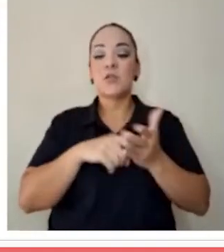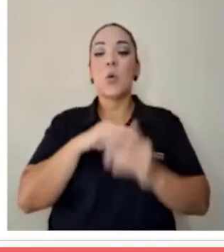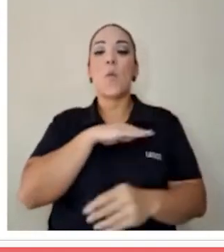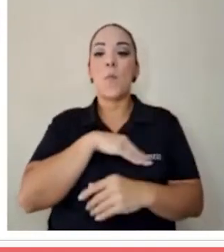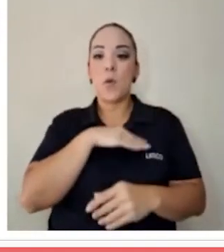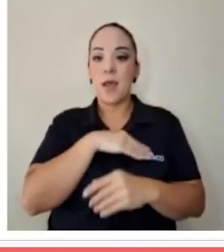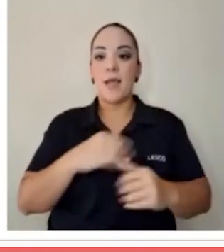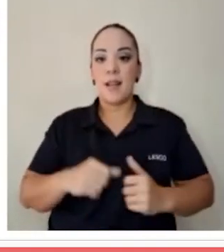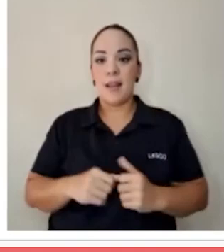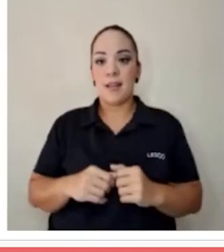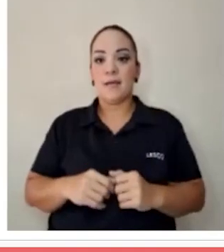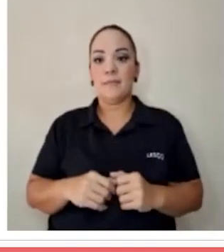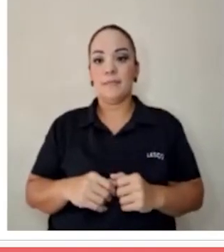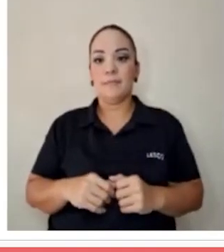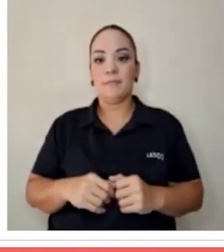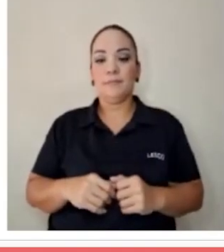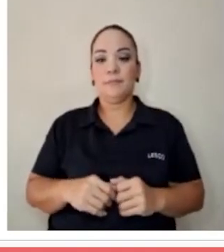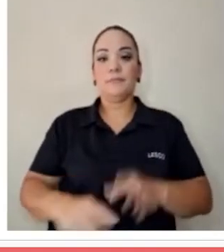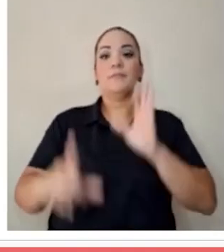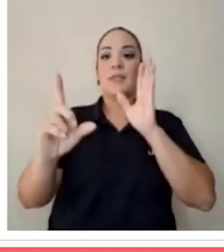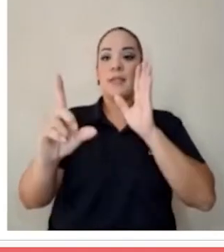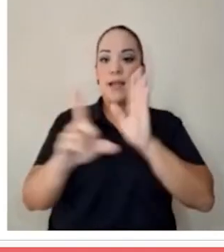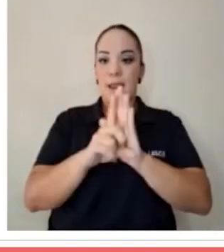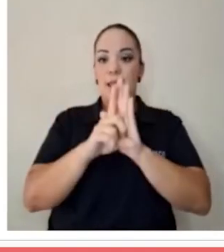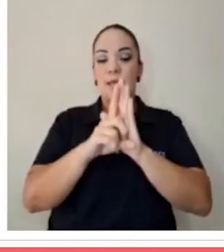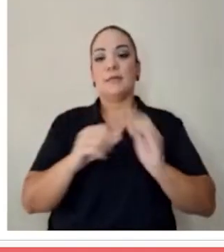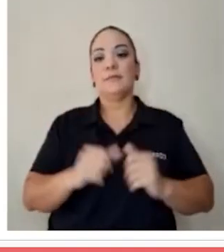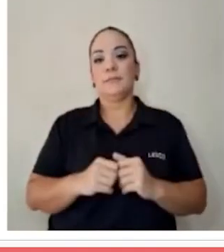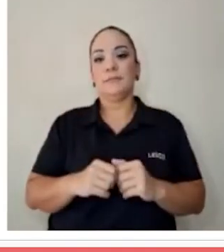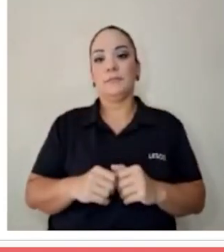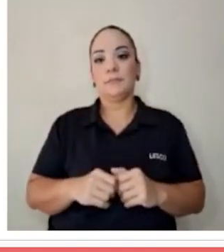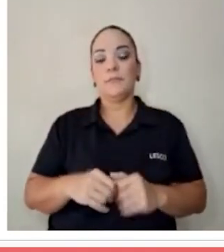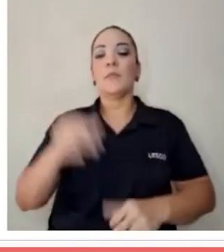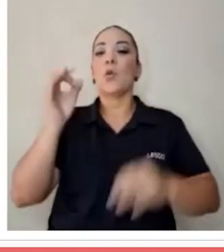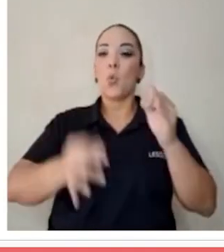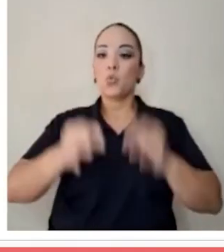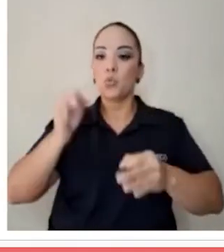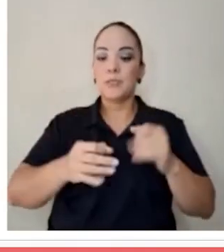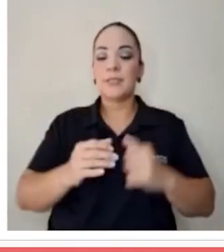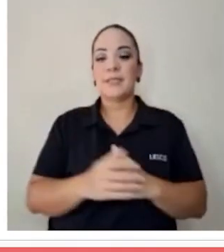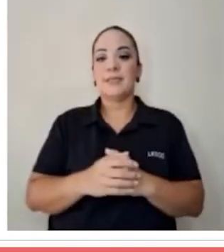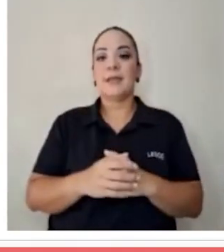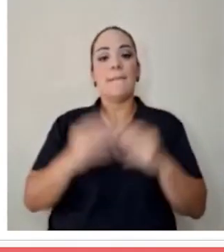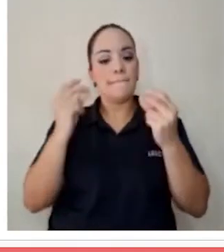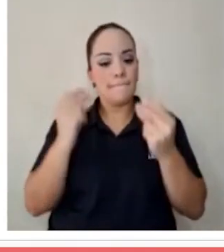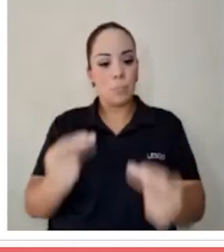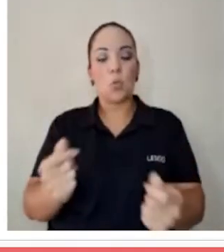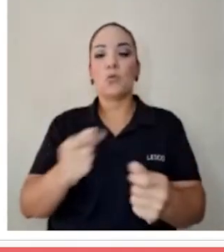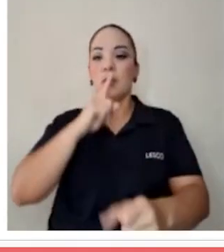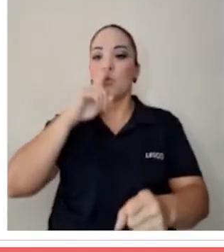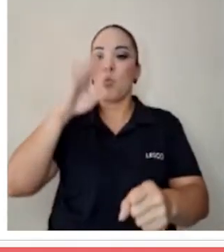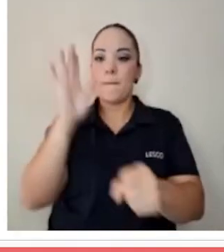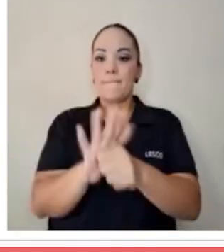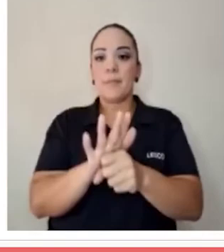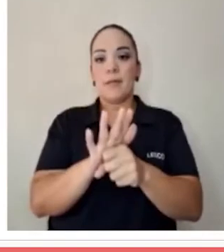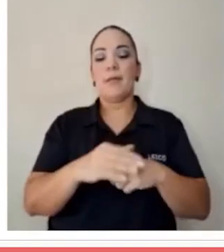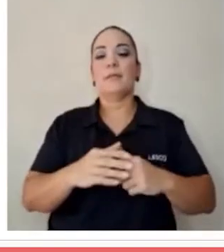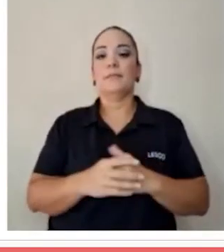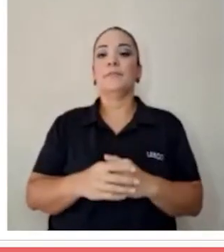moral de una ley de una justicia pronta y